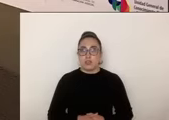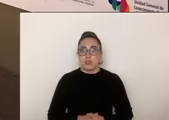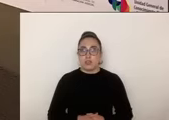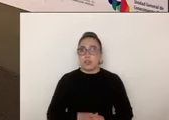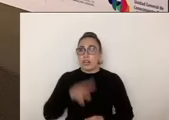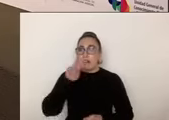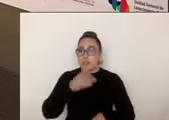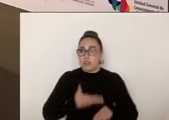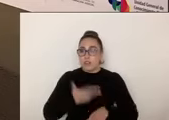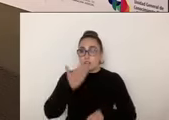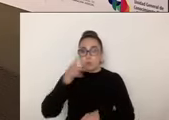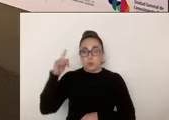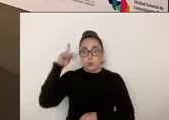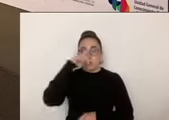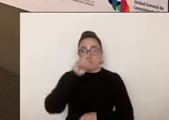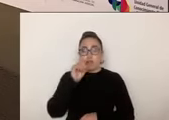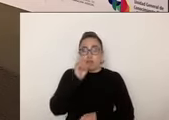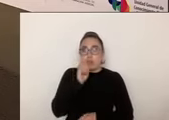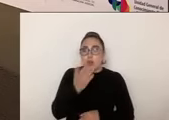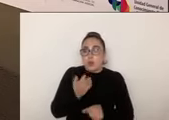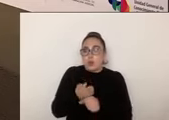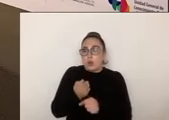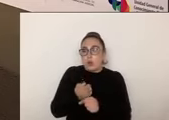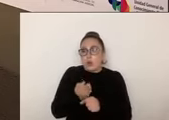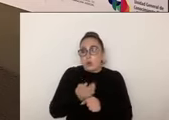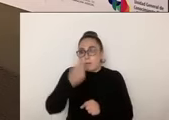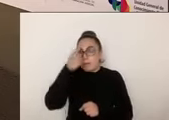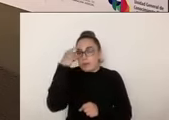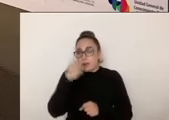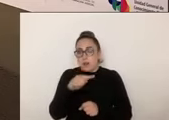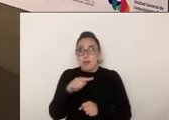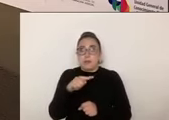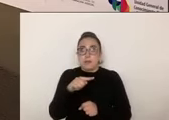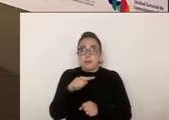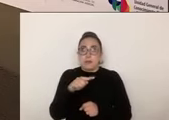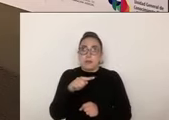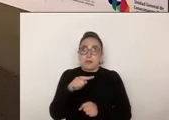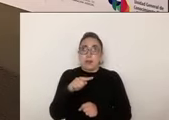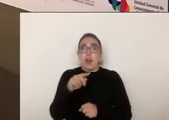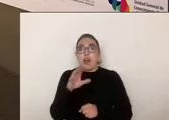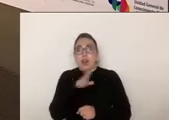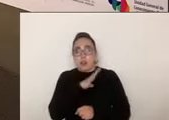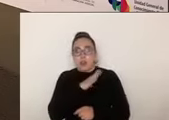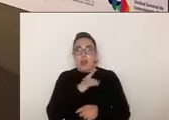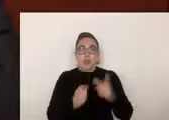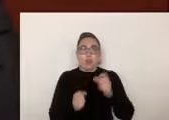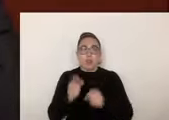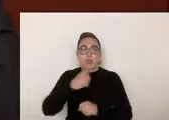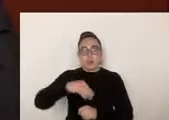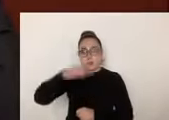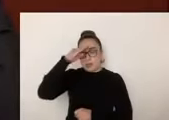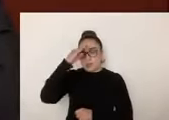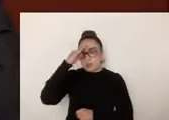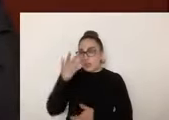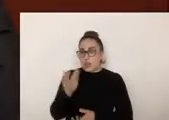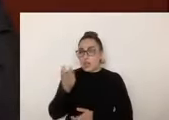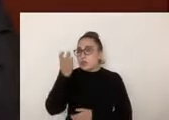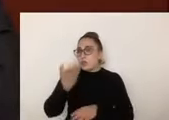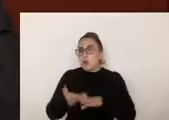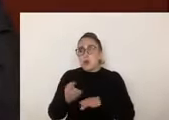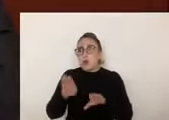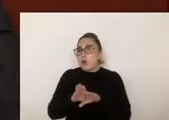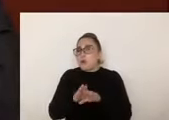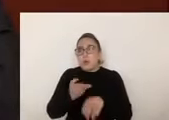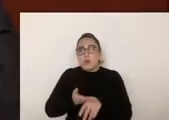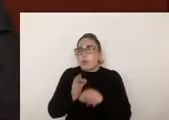analítica contemporánea empieza, ¿no?, con la idea de Moore de que hay conceptos que son básicos, que ya no se pueden definir. Yo diría que el